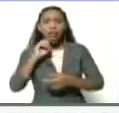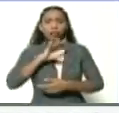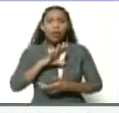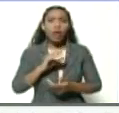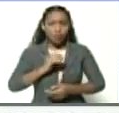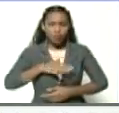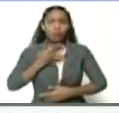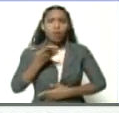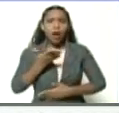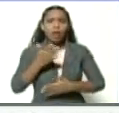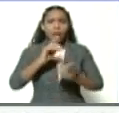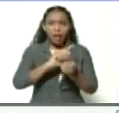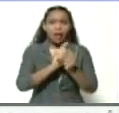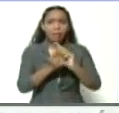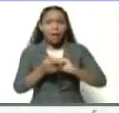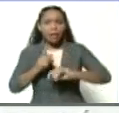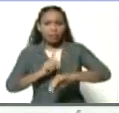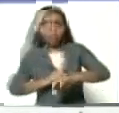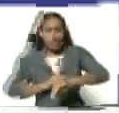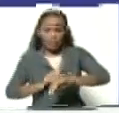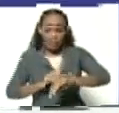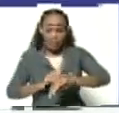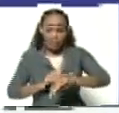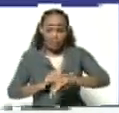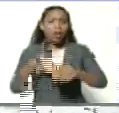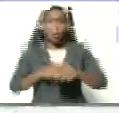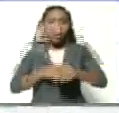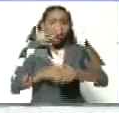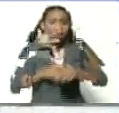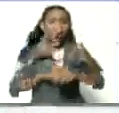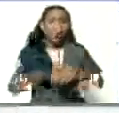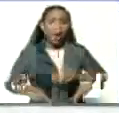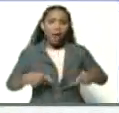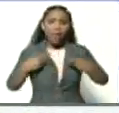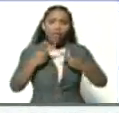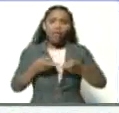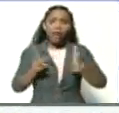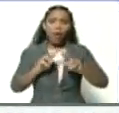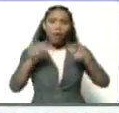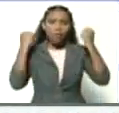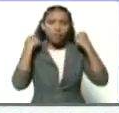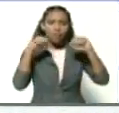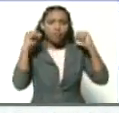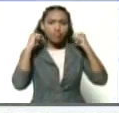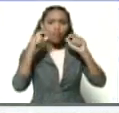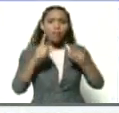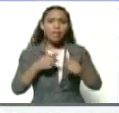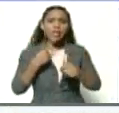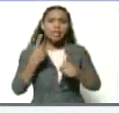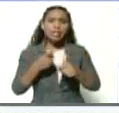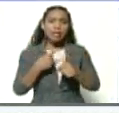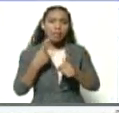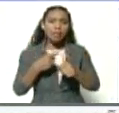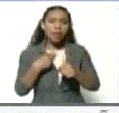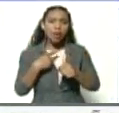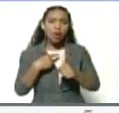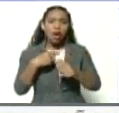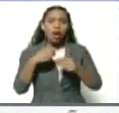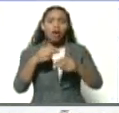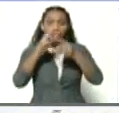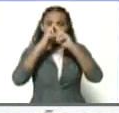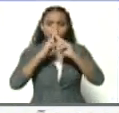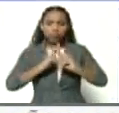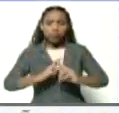puede trascender los tiempos, si cultiva su vida en valores, en la práctica de principios, de la